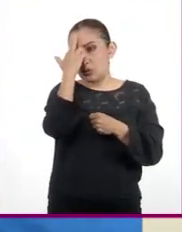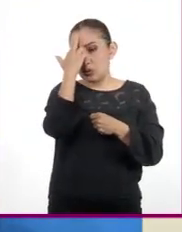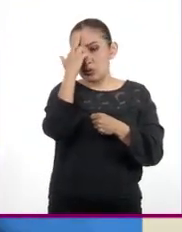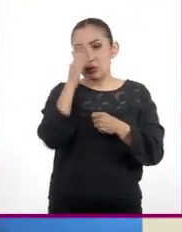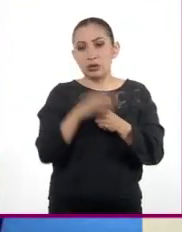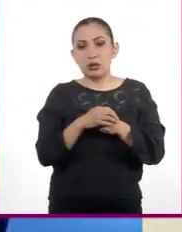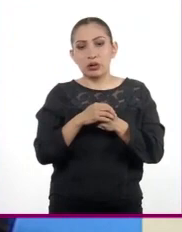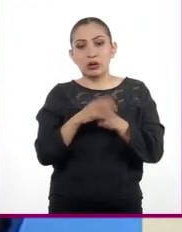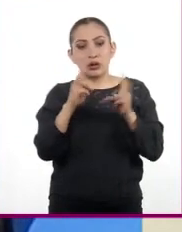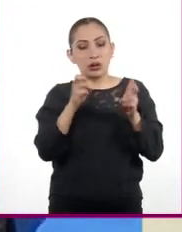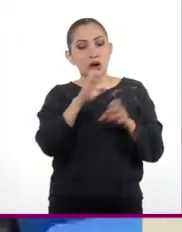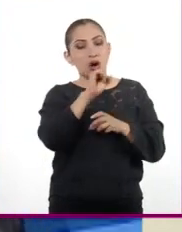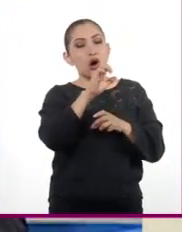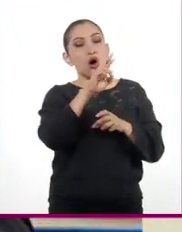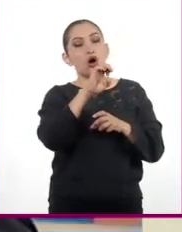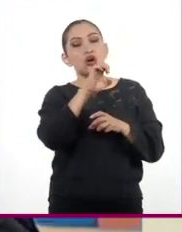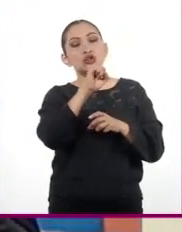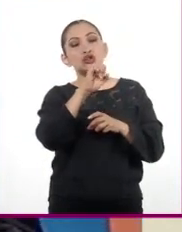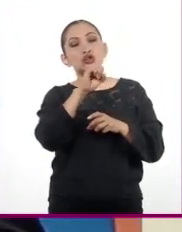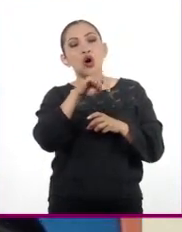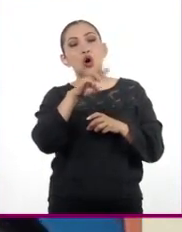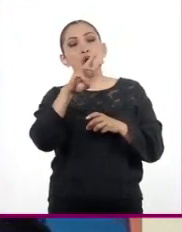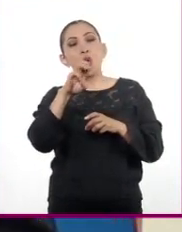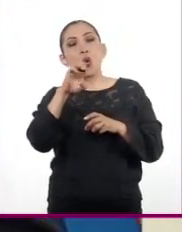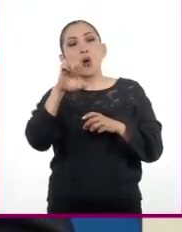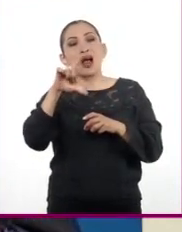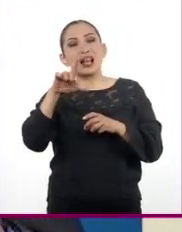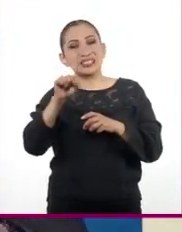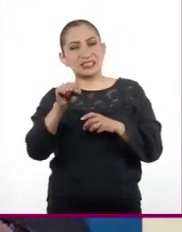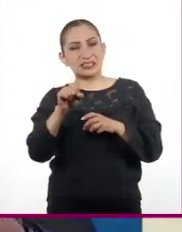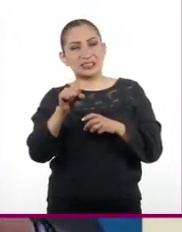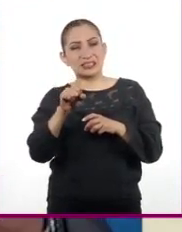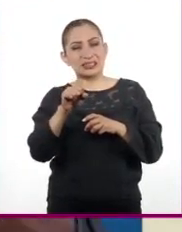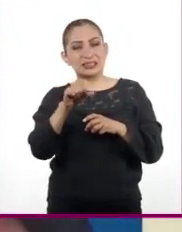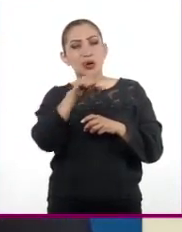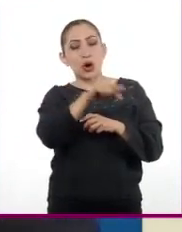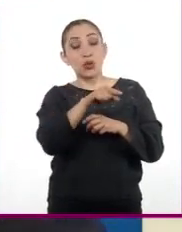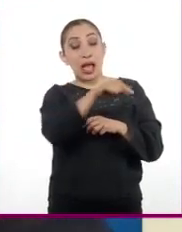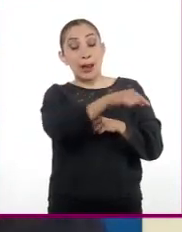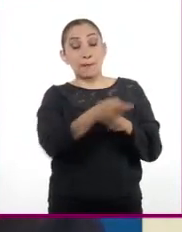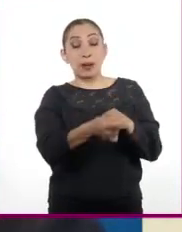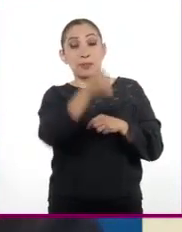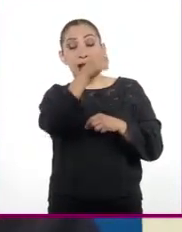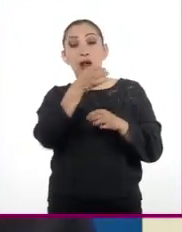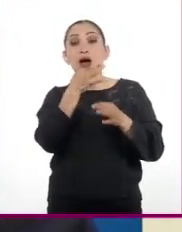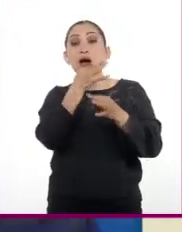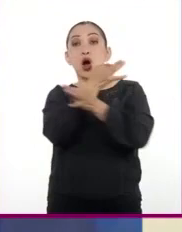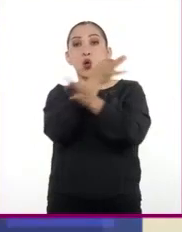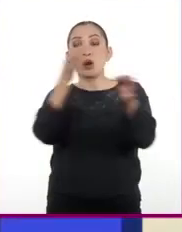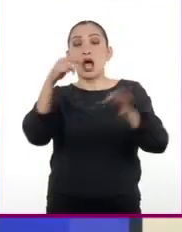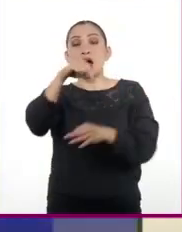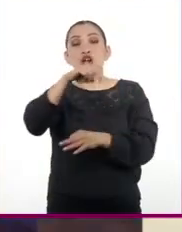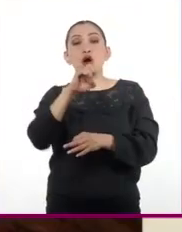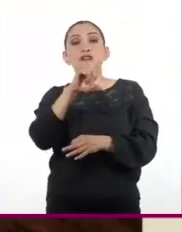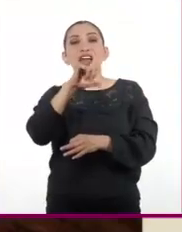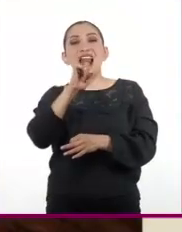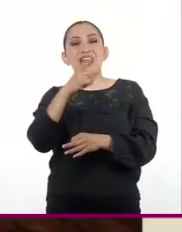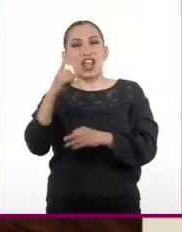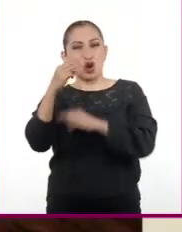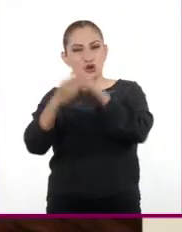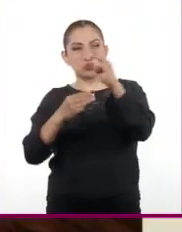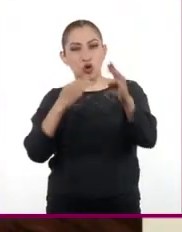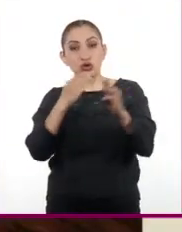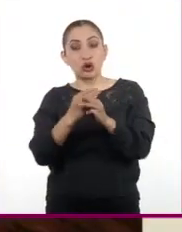el caso de Orson Welles, cuando toma la iniciativa de transmitir una novela, La Guerra de los Mundos,